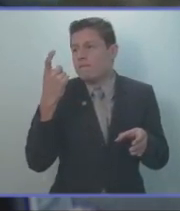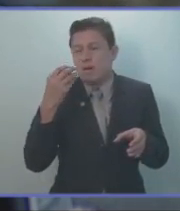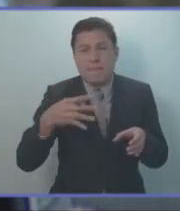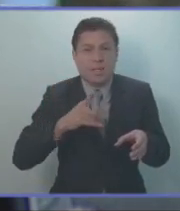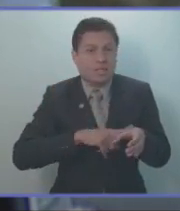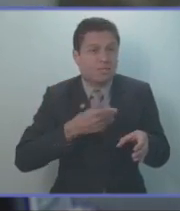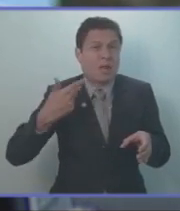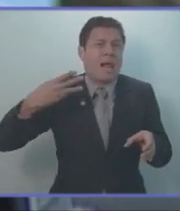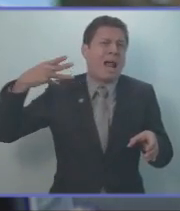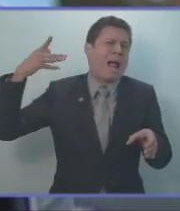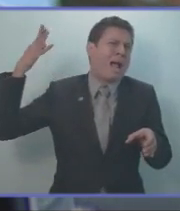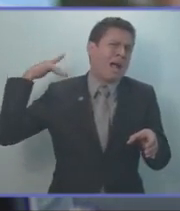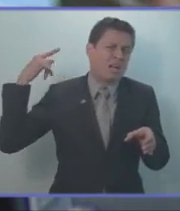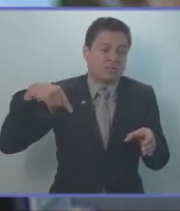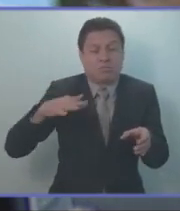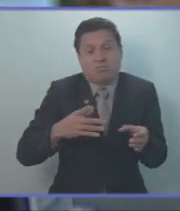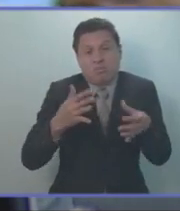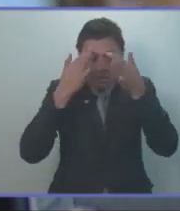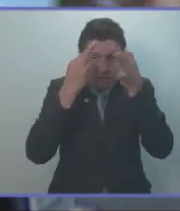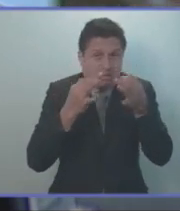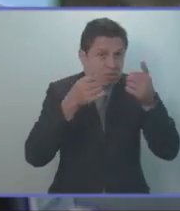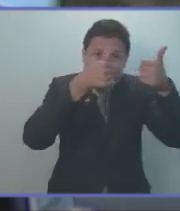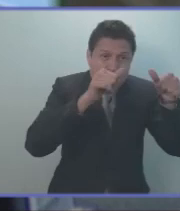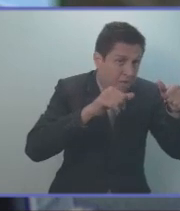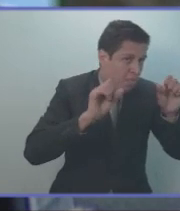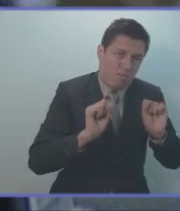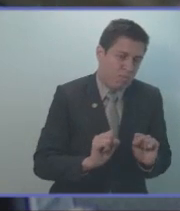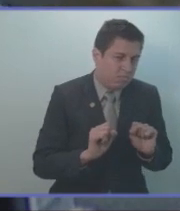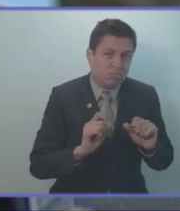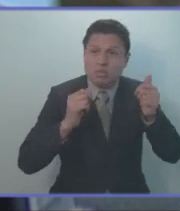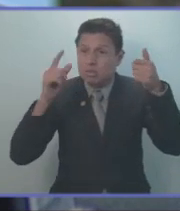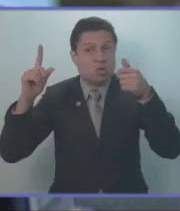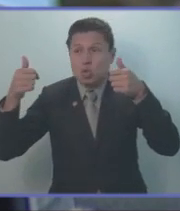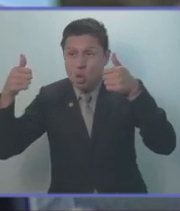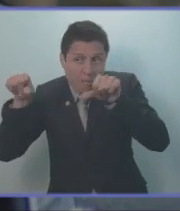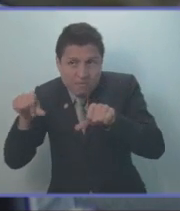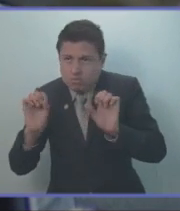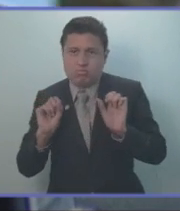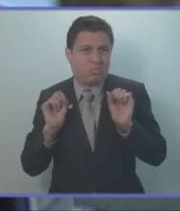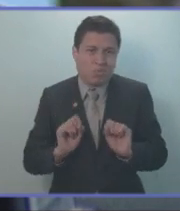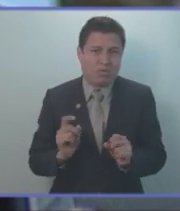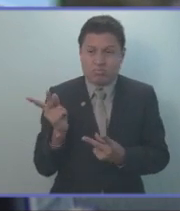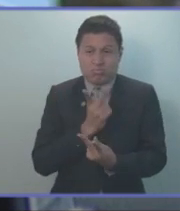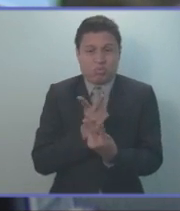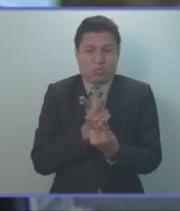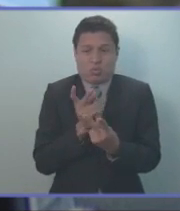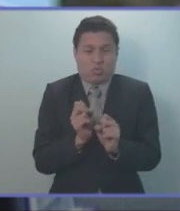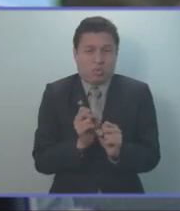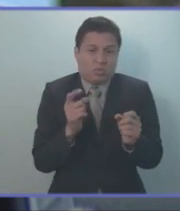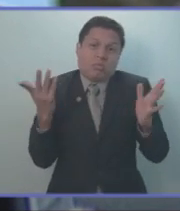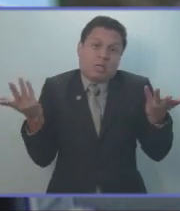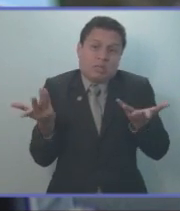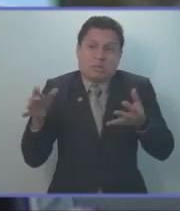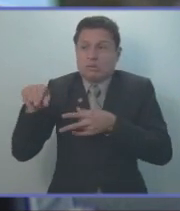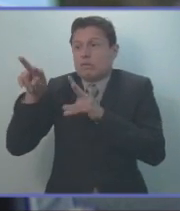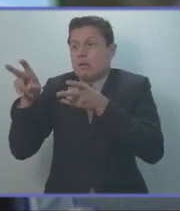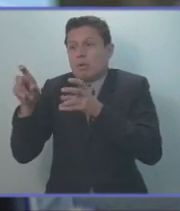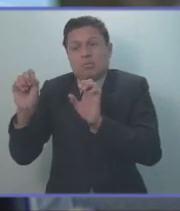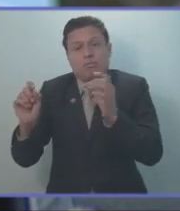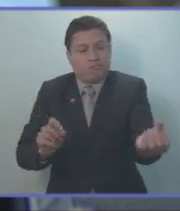de vigencia de los hechos, etc. Es decir, que en el dictamen de archivo no existe ni